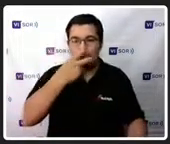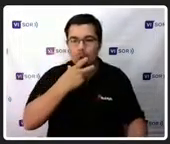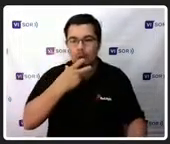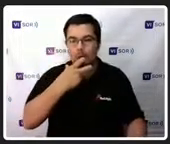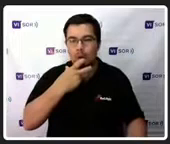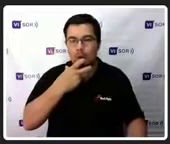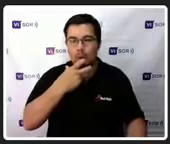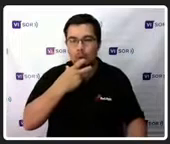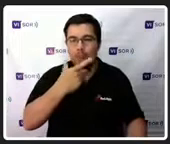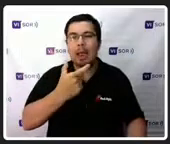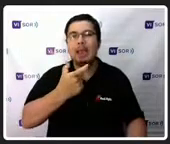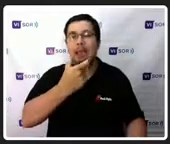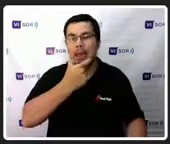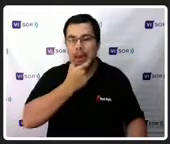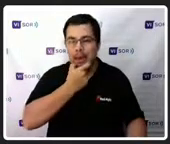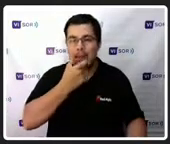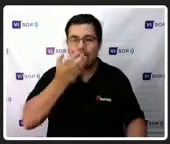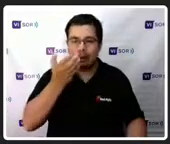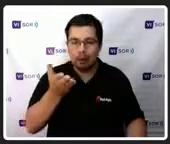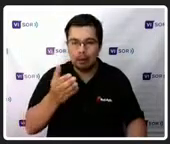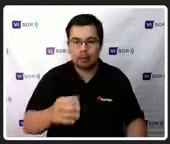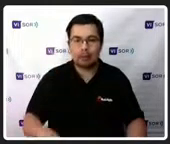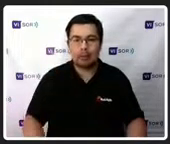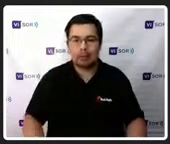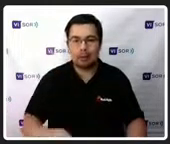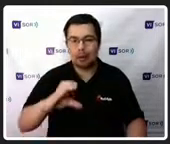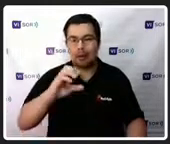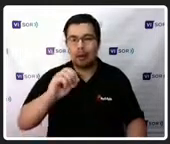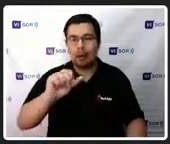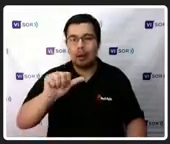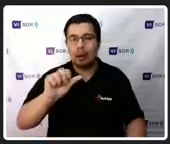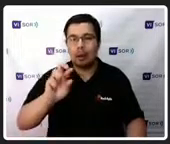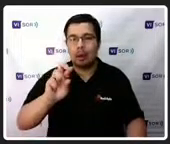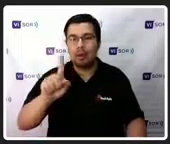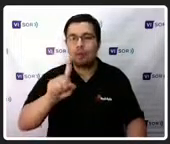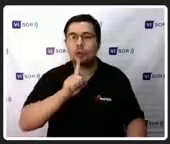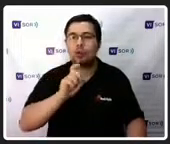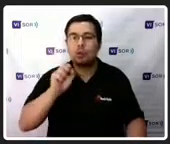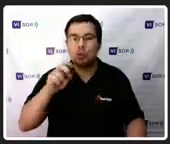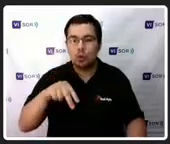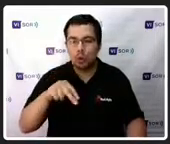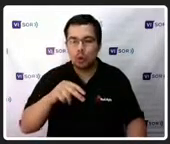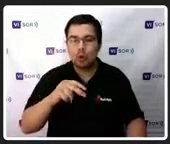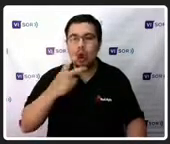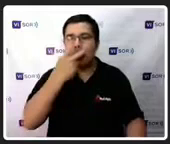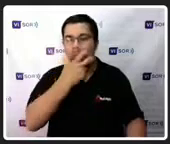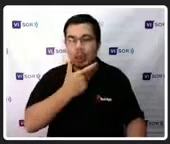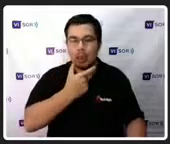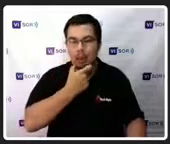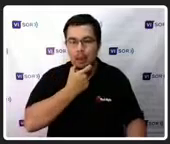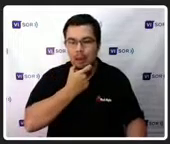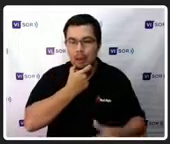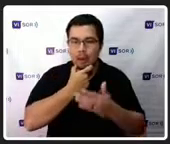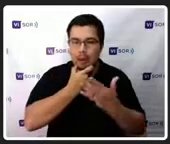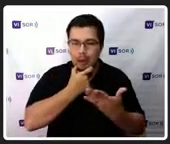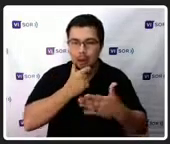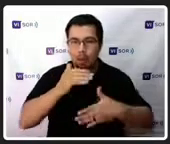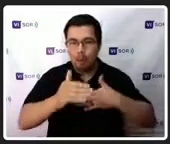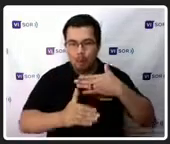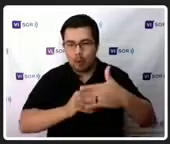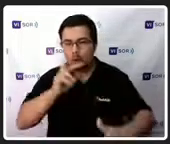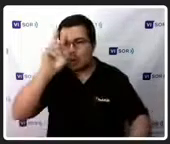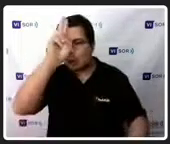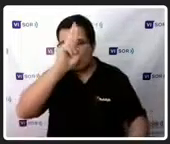Ese capstone se dicta en idioma inglés y lo que busca es que sea un proceso reflexivo, ¿no es cierto?, que ustedes puedan